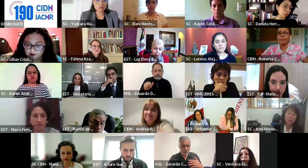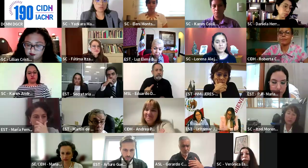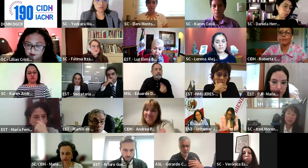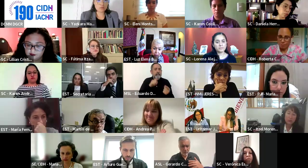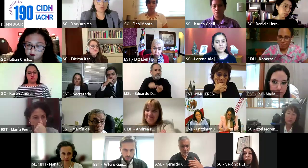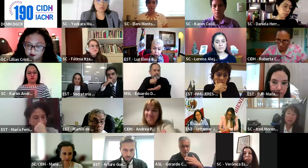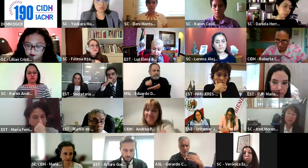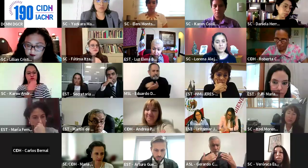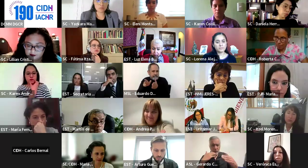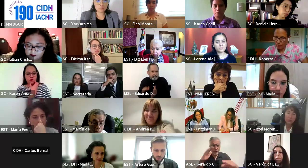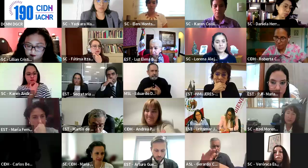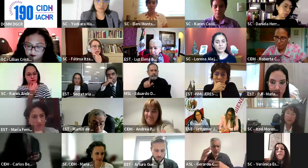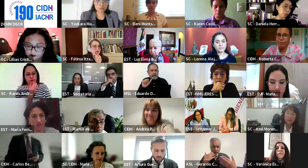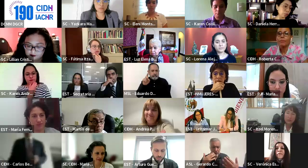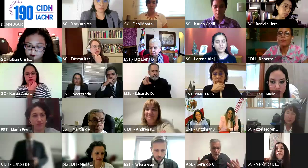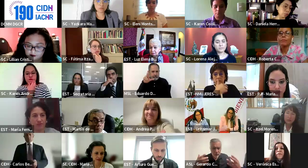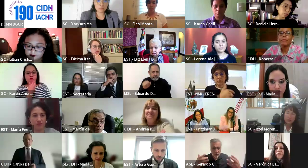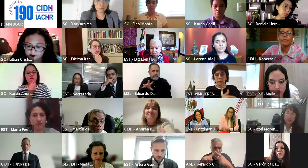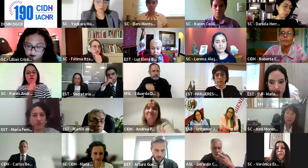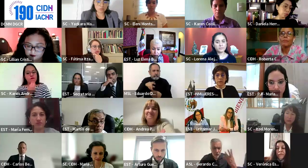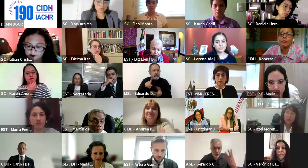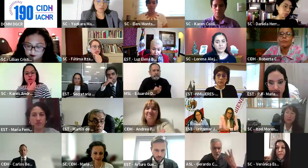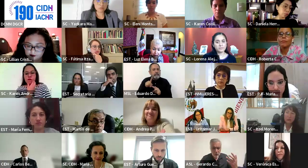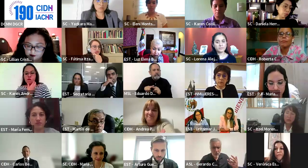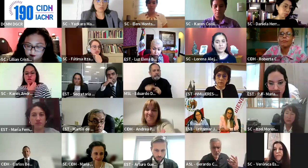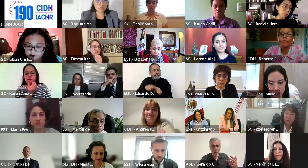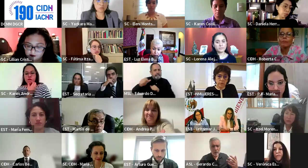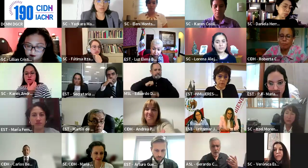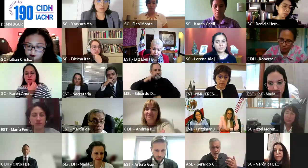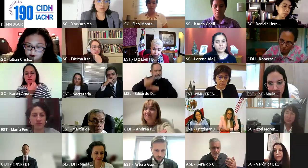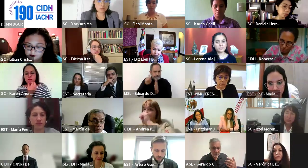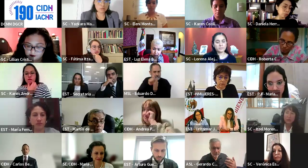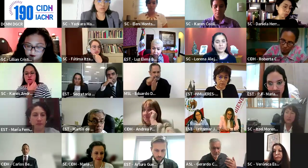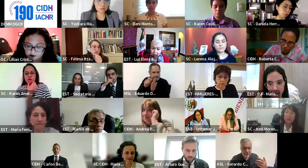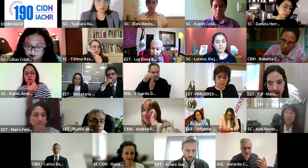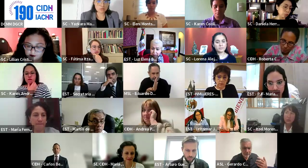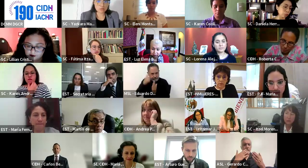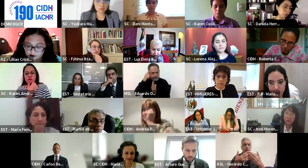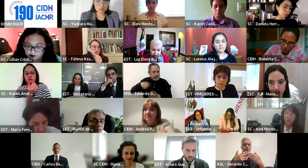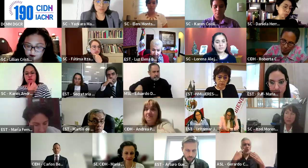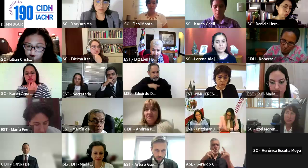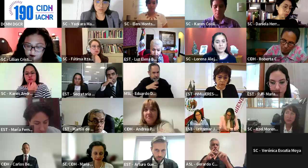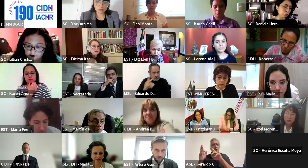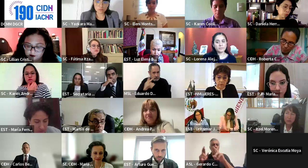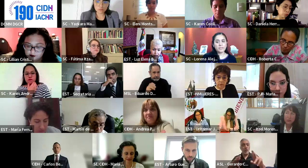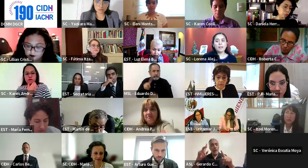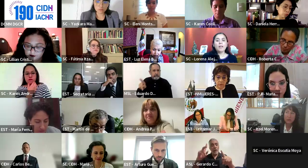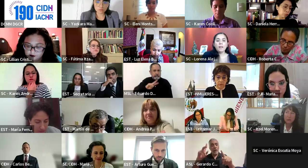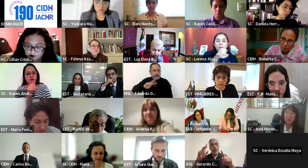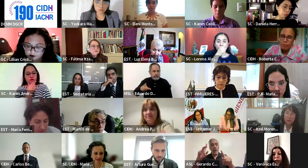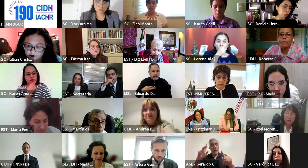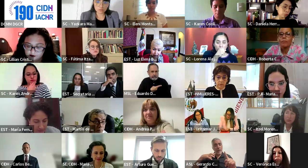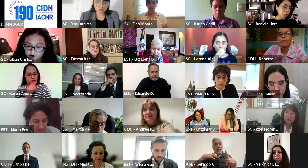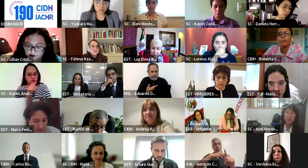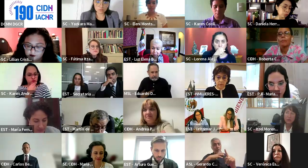relatora Andrea Pochak, quien es la relatora para nuestro país, al vicepresidente comisionado